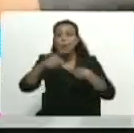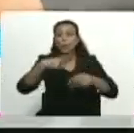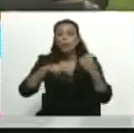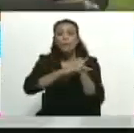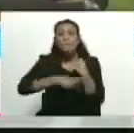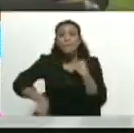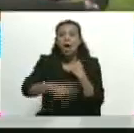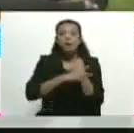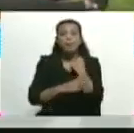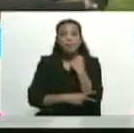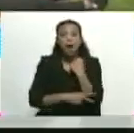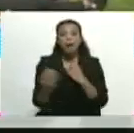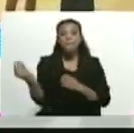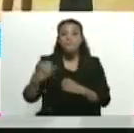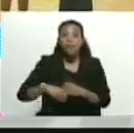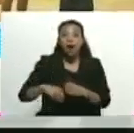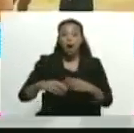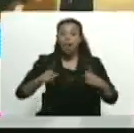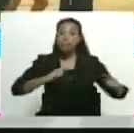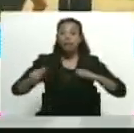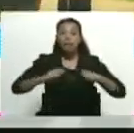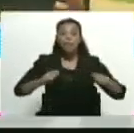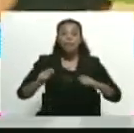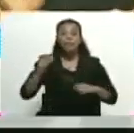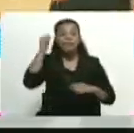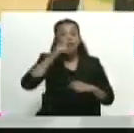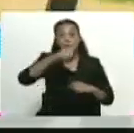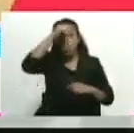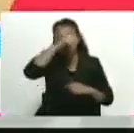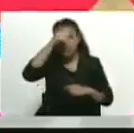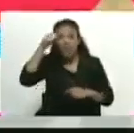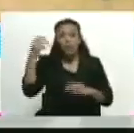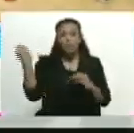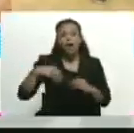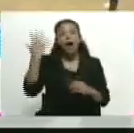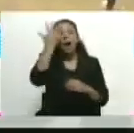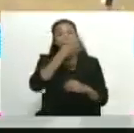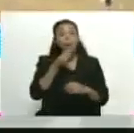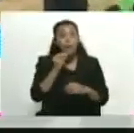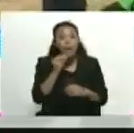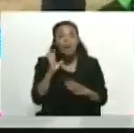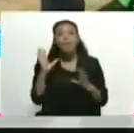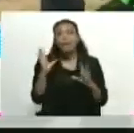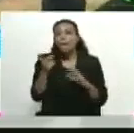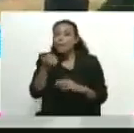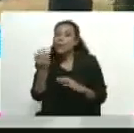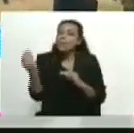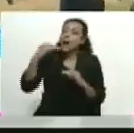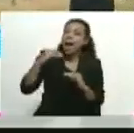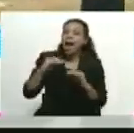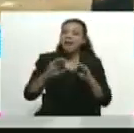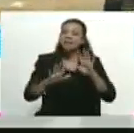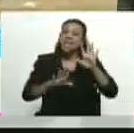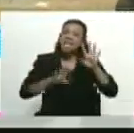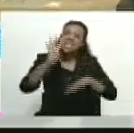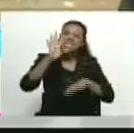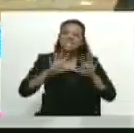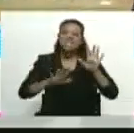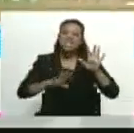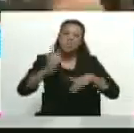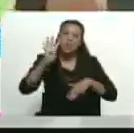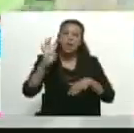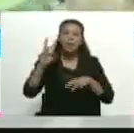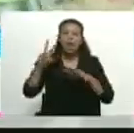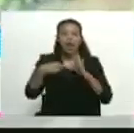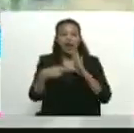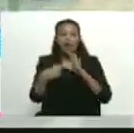plazas, para que además de esta dinámica, los fines de semana, para la juventud, para los un poquito más grandes, puedan tener también con nuestros